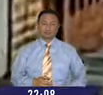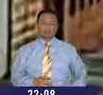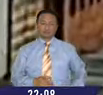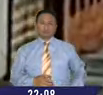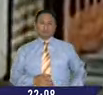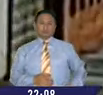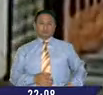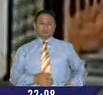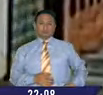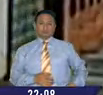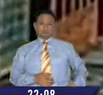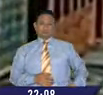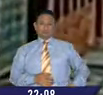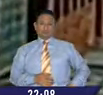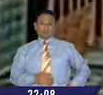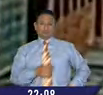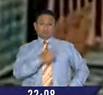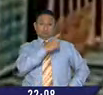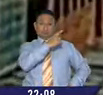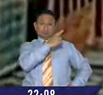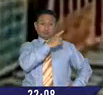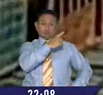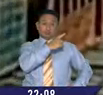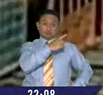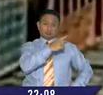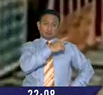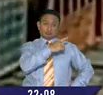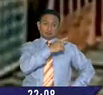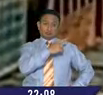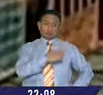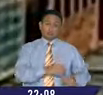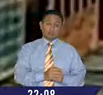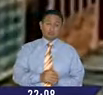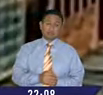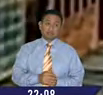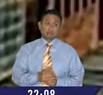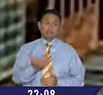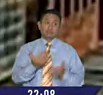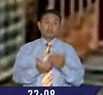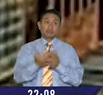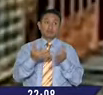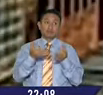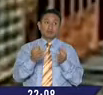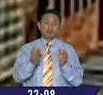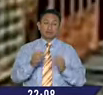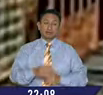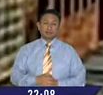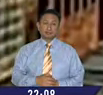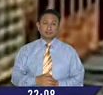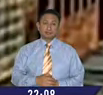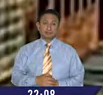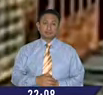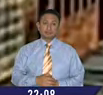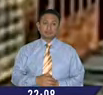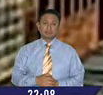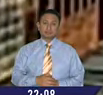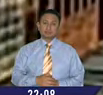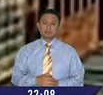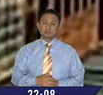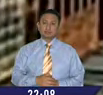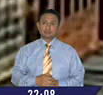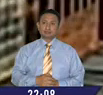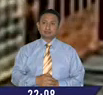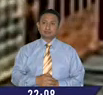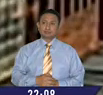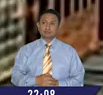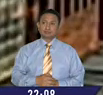La delincuencia inventa cada día nuevas modalidades para cometer sus fechorías. Mire bien este video para que